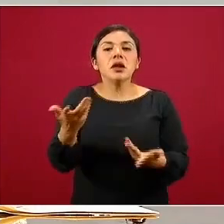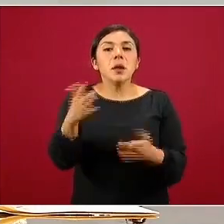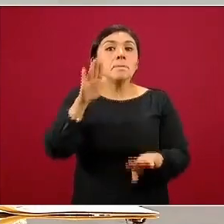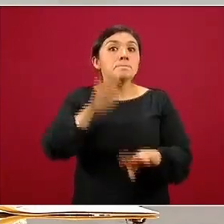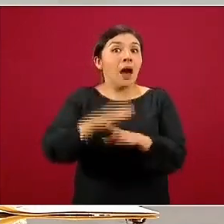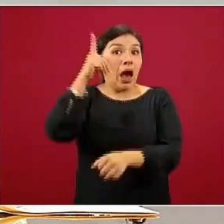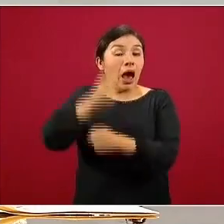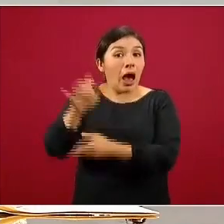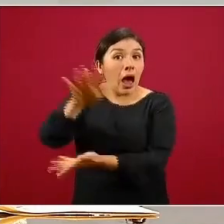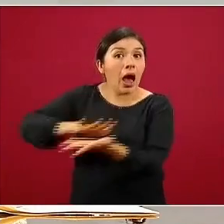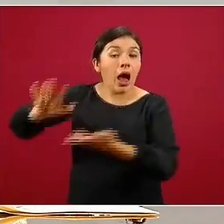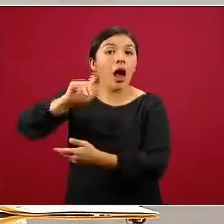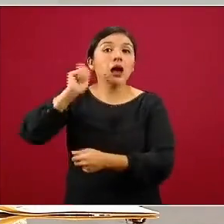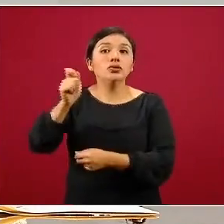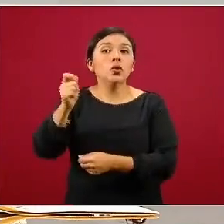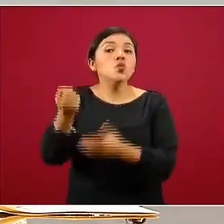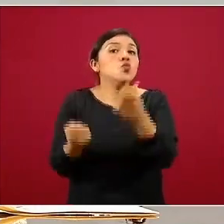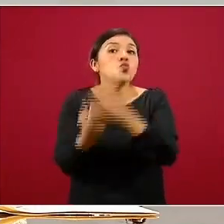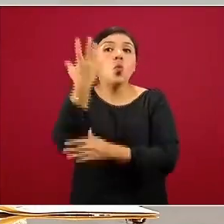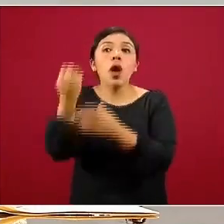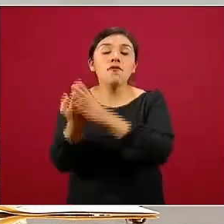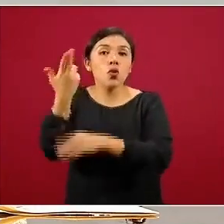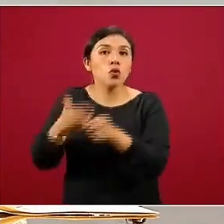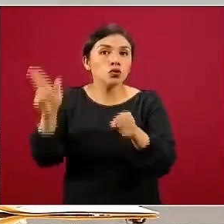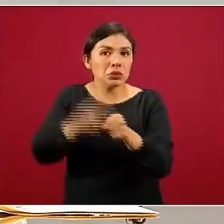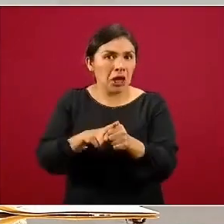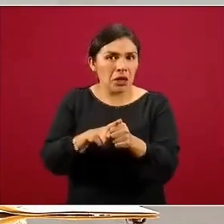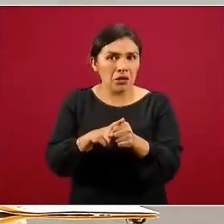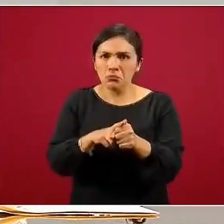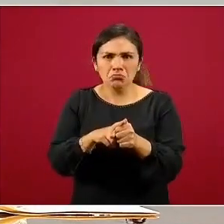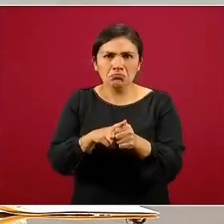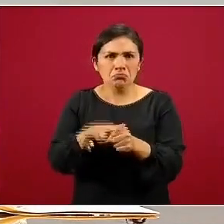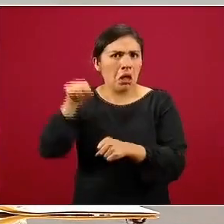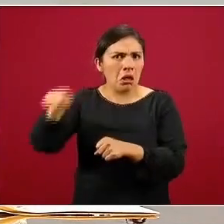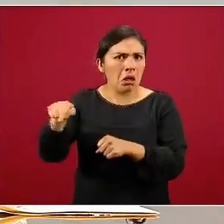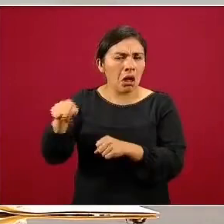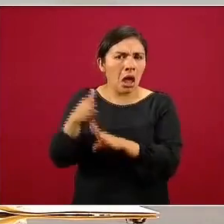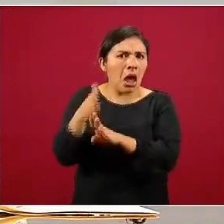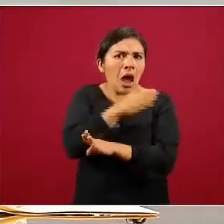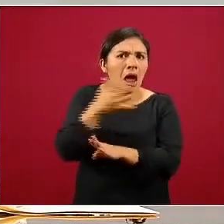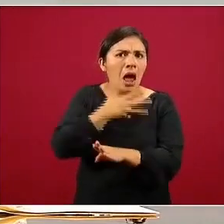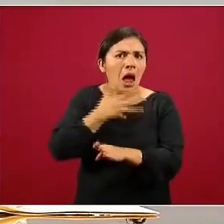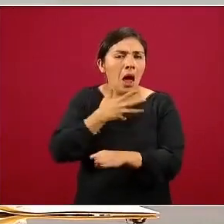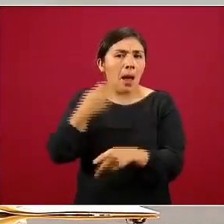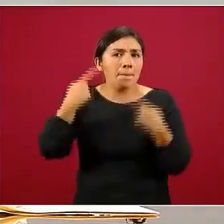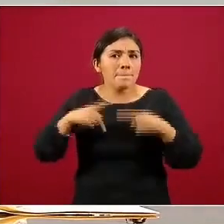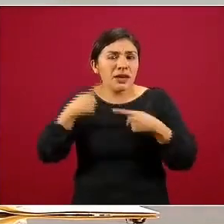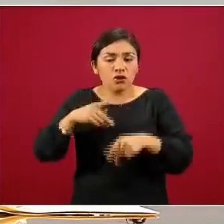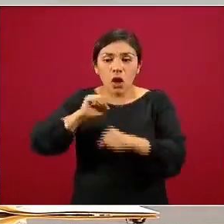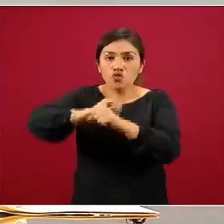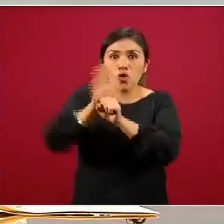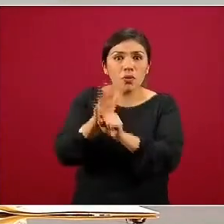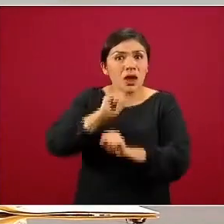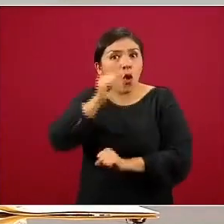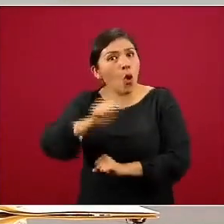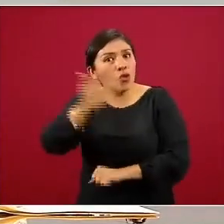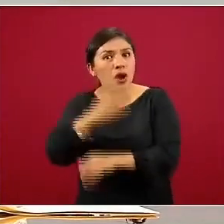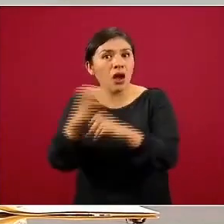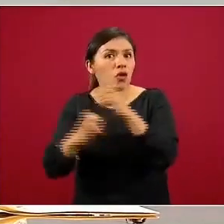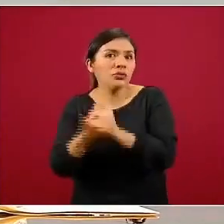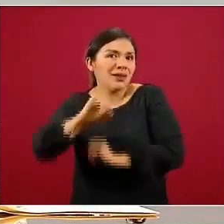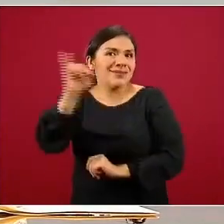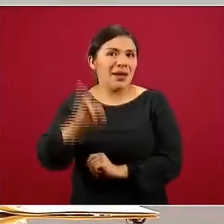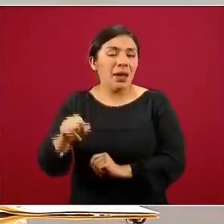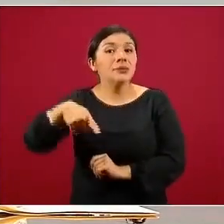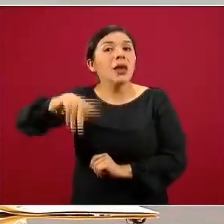la gran mayoría de ellos son completamente nuevos, nunca han tenido pacientes no COVID, pero ese